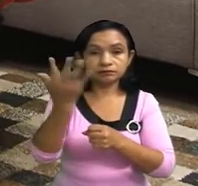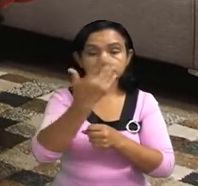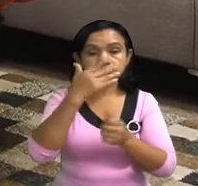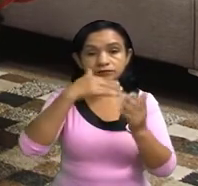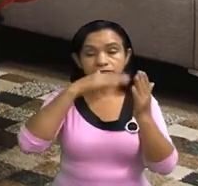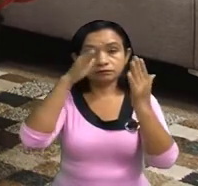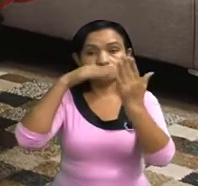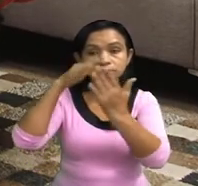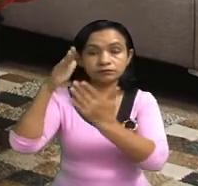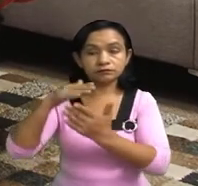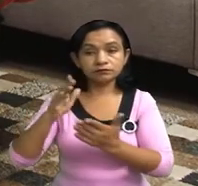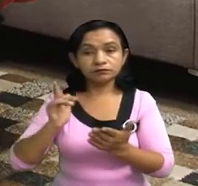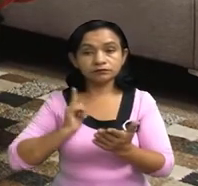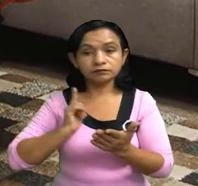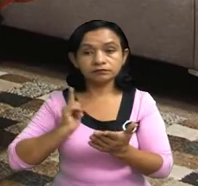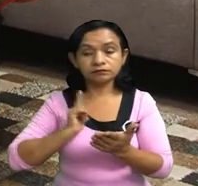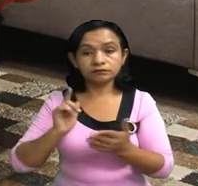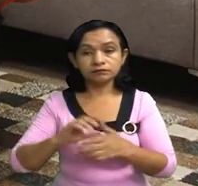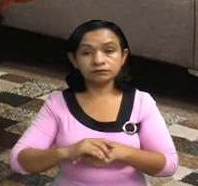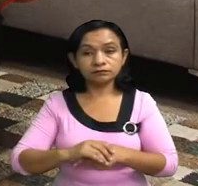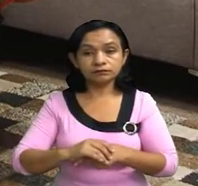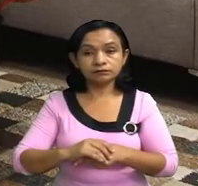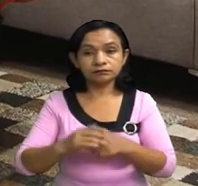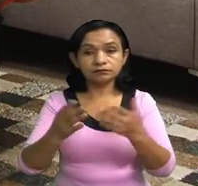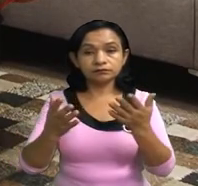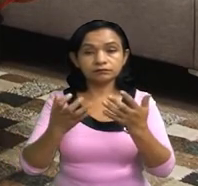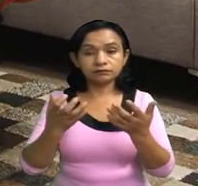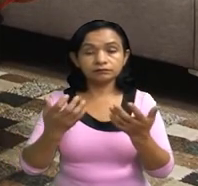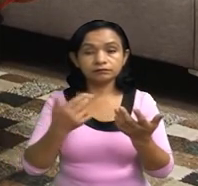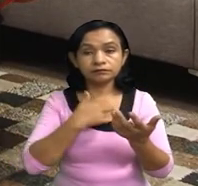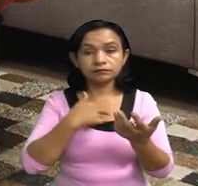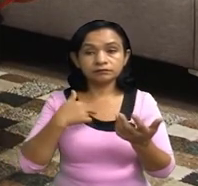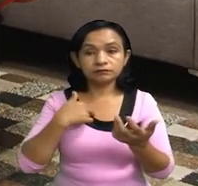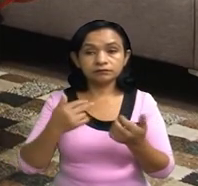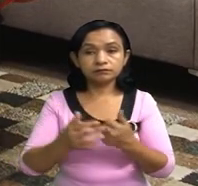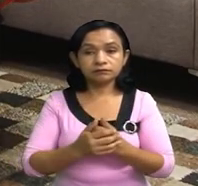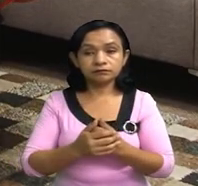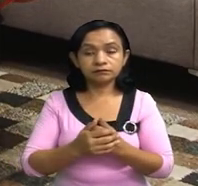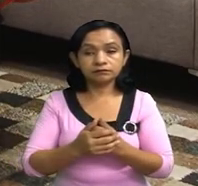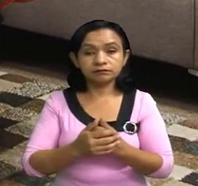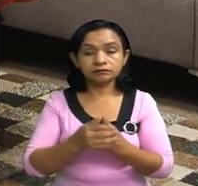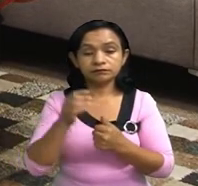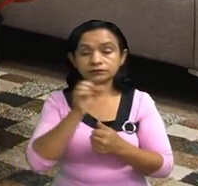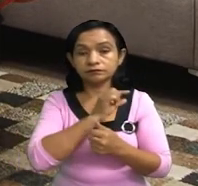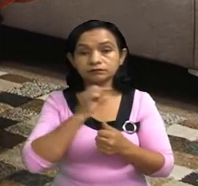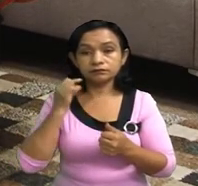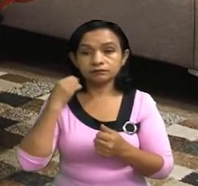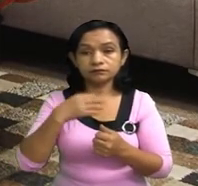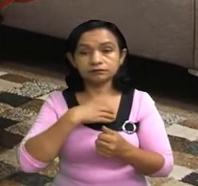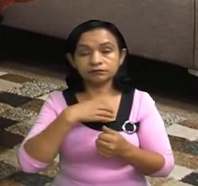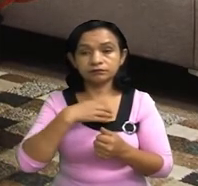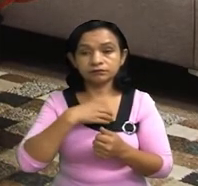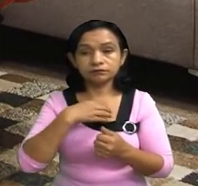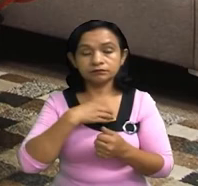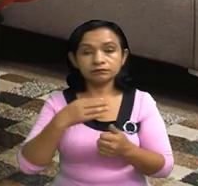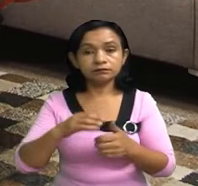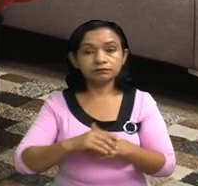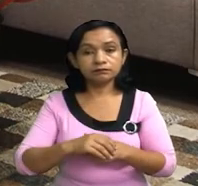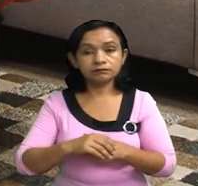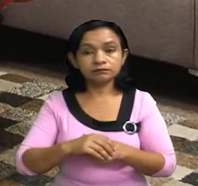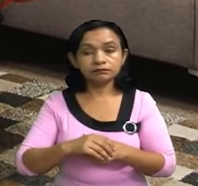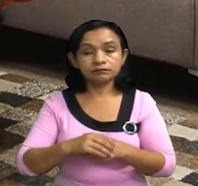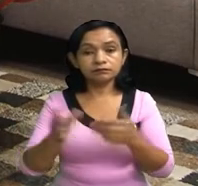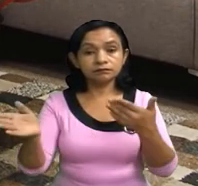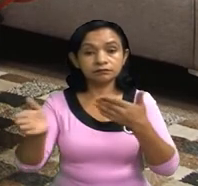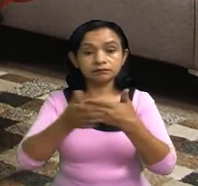Sirviendo ahí. Ahí están, y están pretendiendo destruirlo. ¿Y qué pasó? El cura que está allí, no quiero decirle a César, mandó a